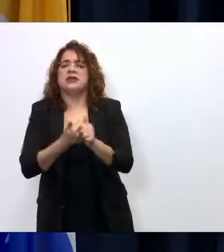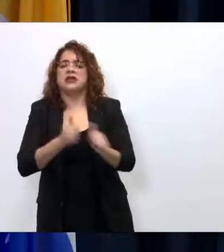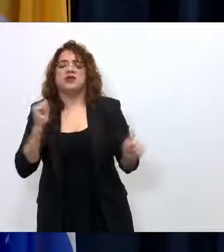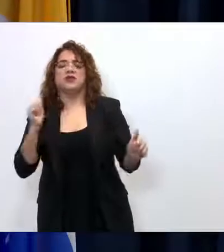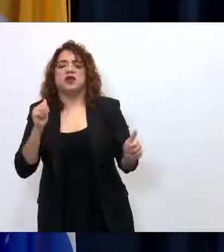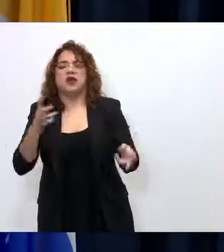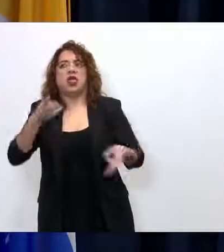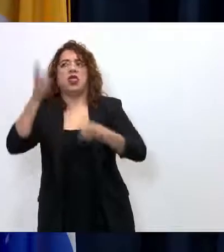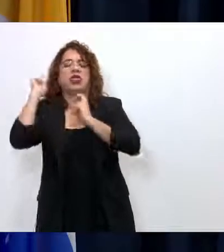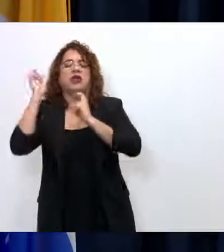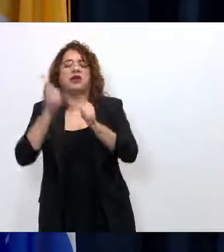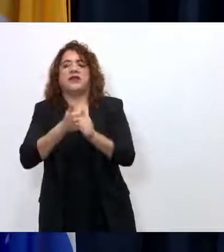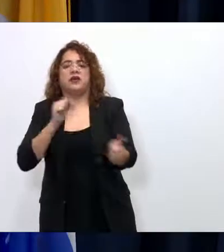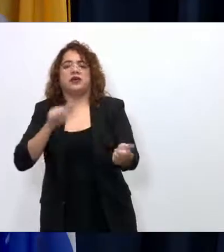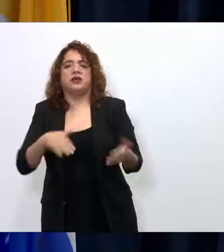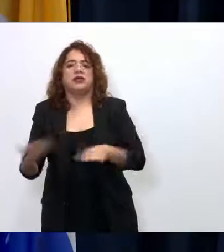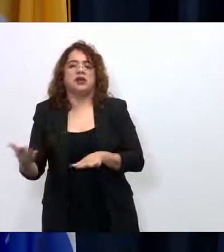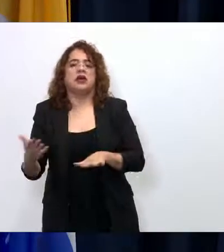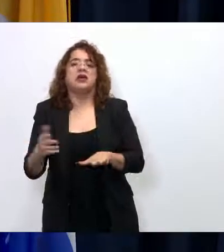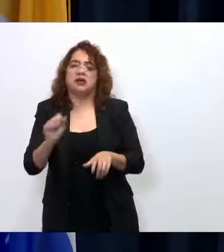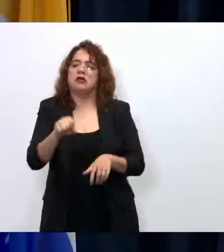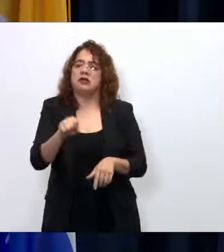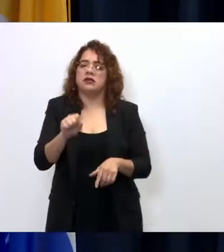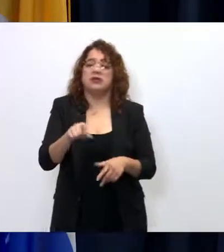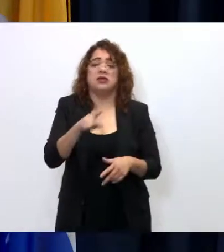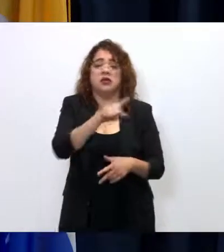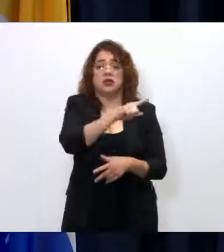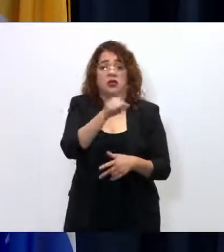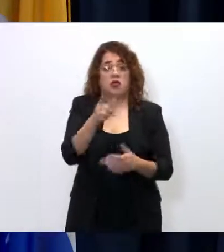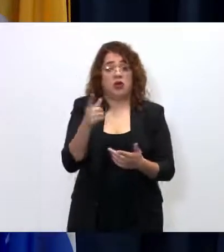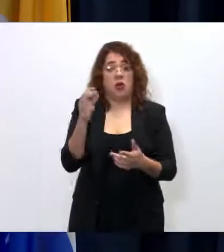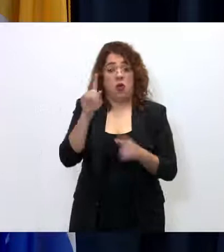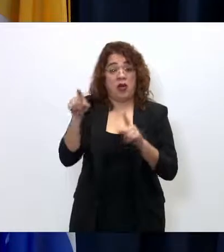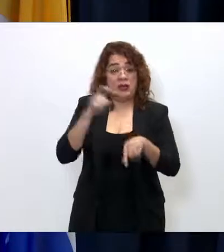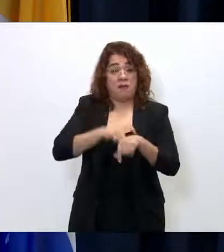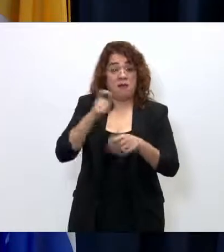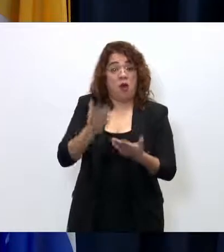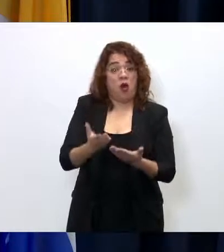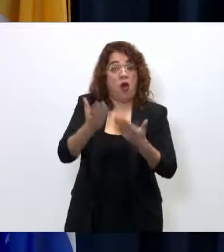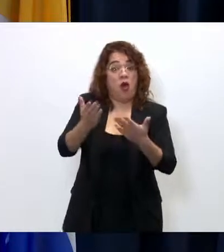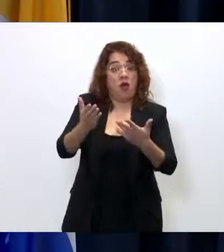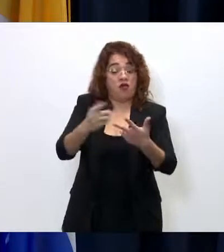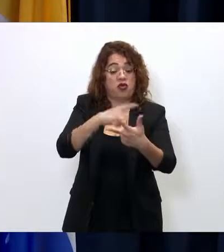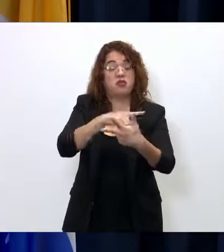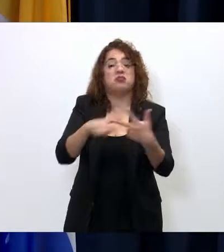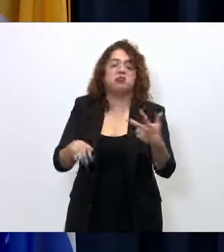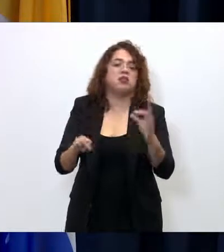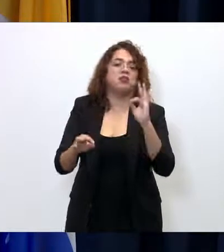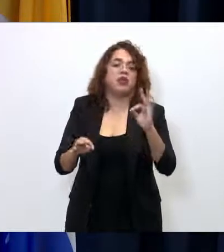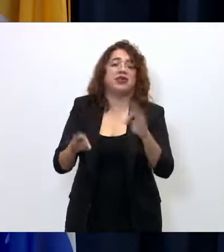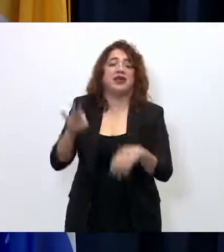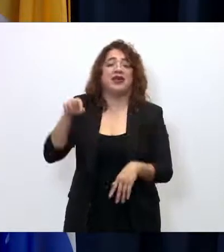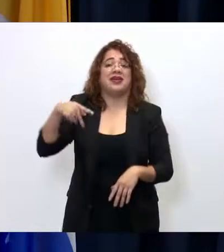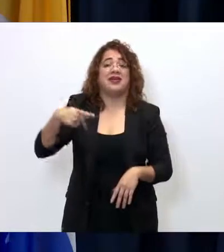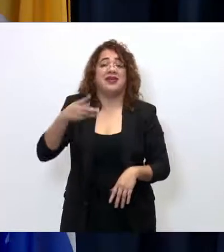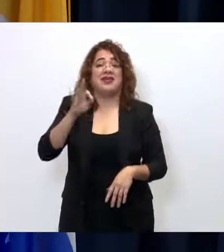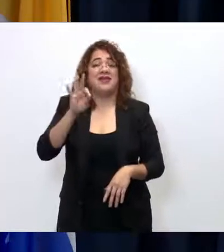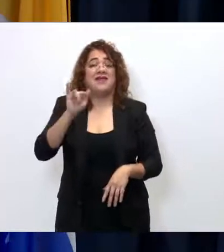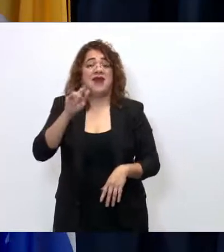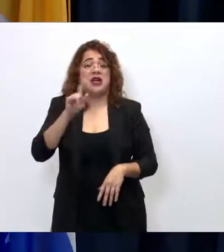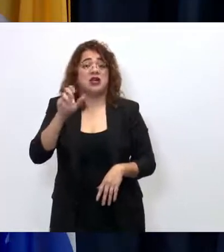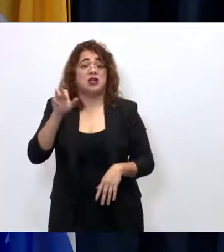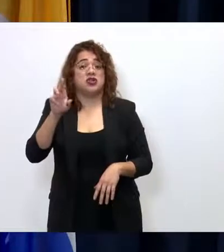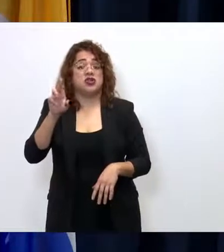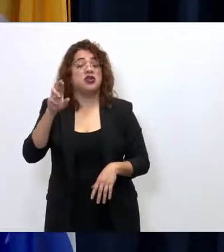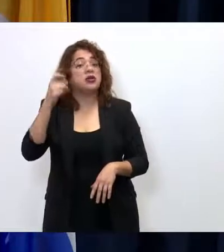podemos recibir cualquiera de esos 3 tipos, solo la vacuna Pfizer está autorizada en este momento